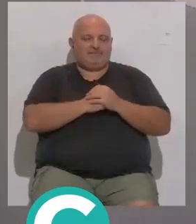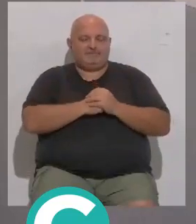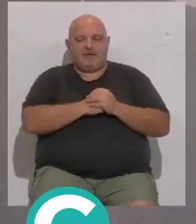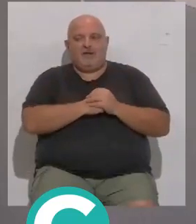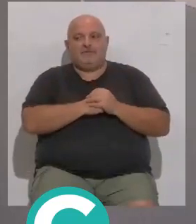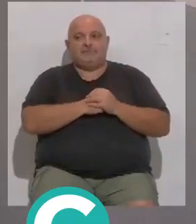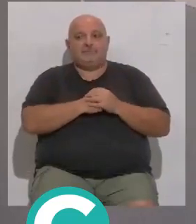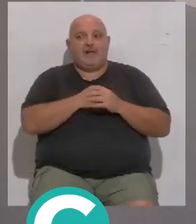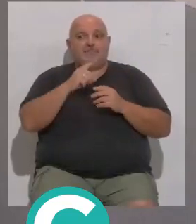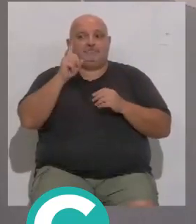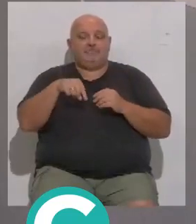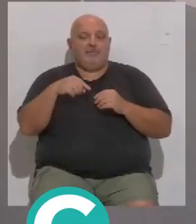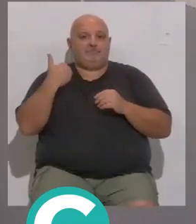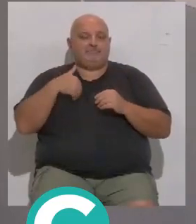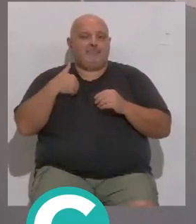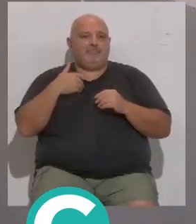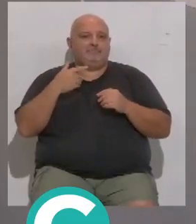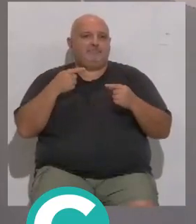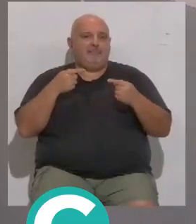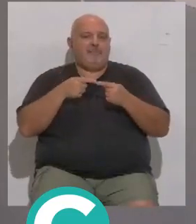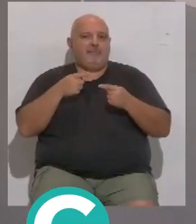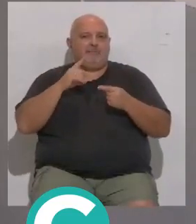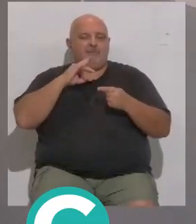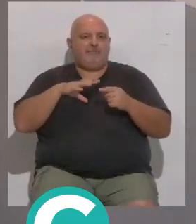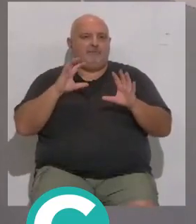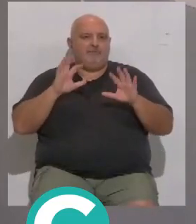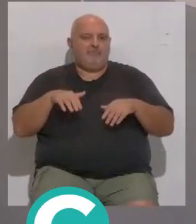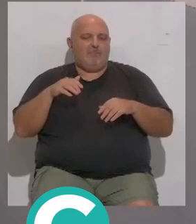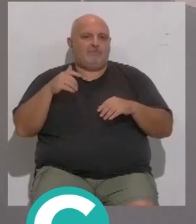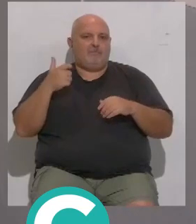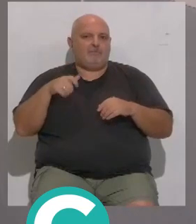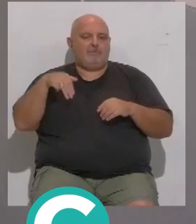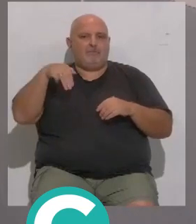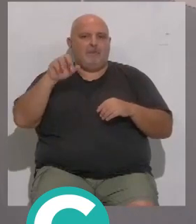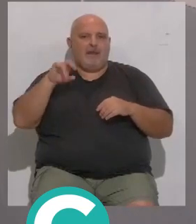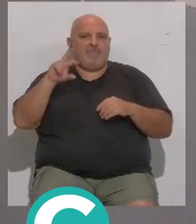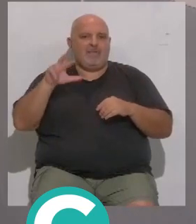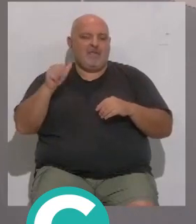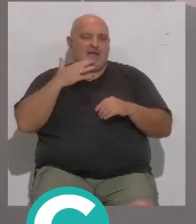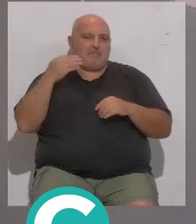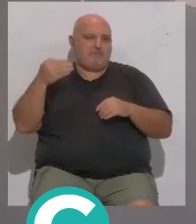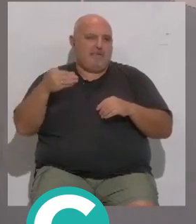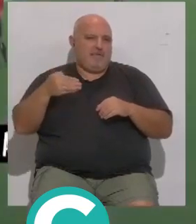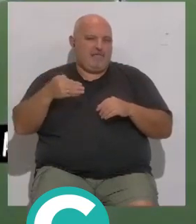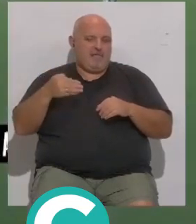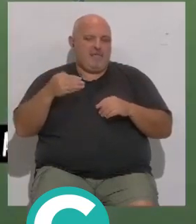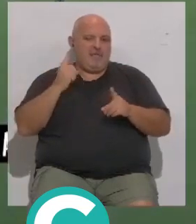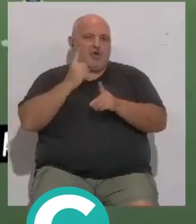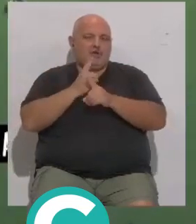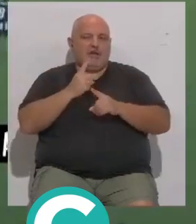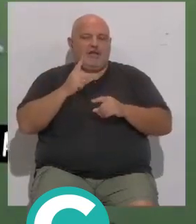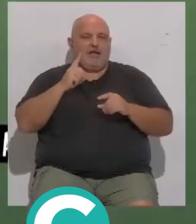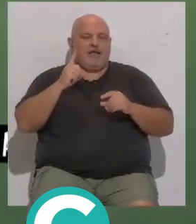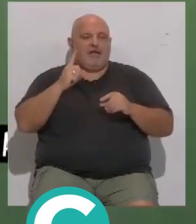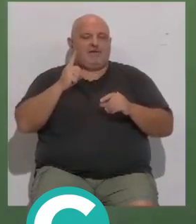confianza buscaba en su reválida el Cádiz Club de Fútbol Mirandilla, allá en Cartagonova, frente al Cartagena B.